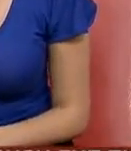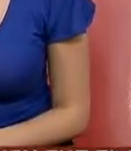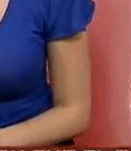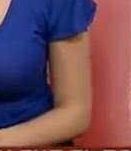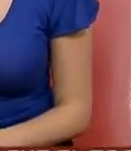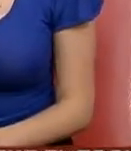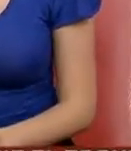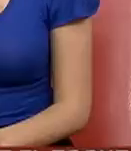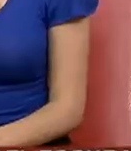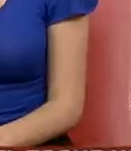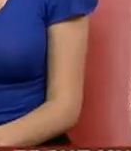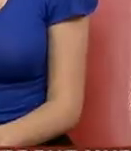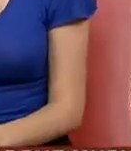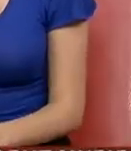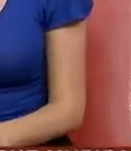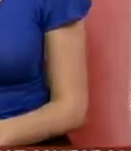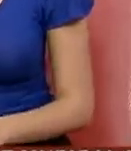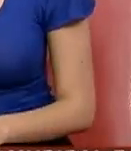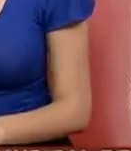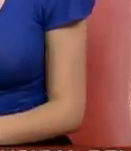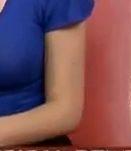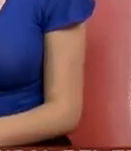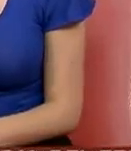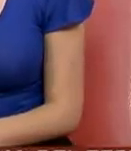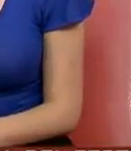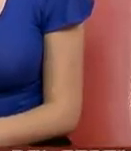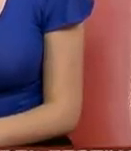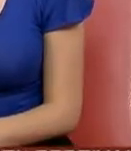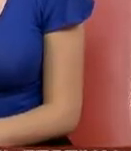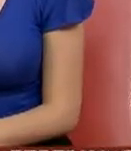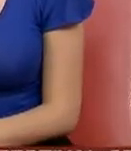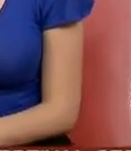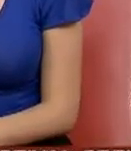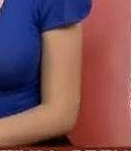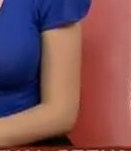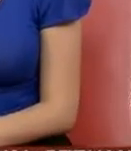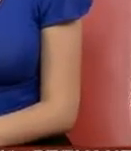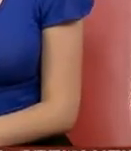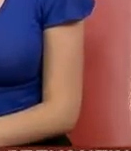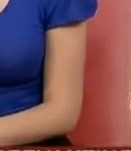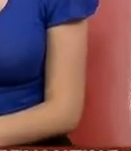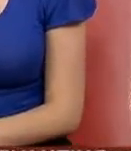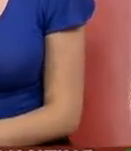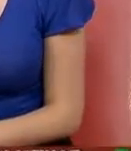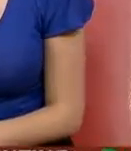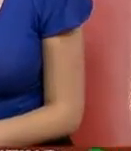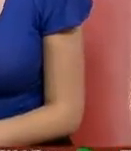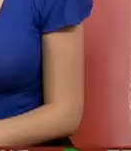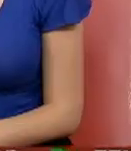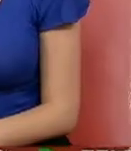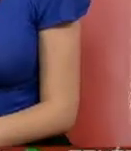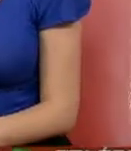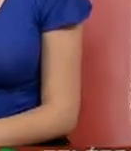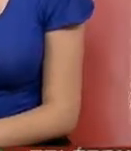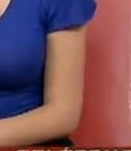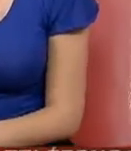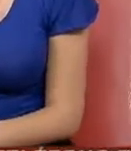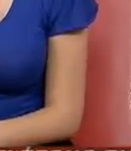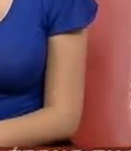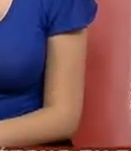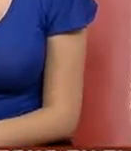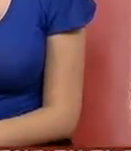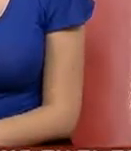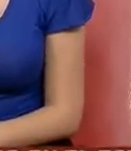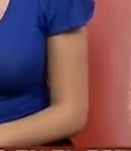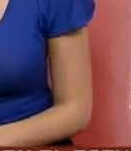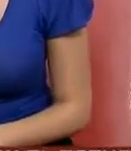cobrando fuerza, siguen cobrando importancia y siguen haciéndose un elemento bastante innovador para poder medir cómo